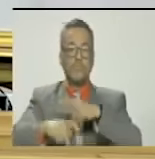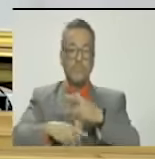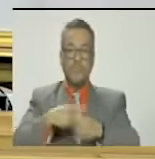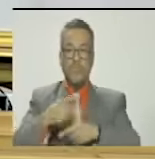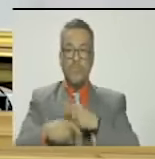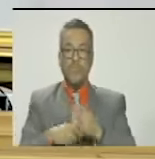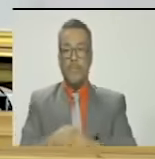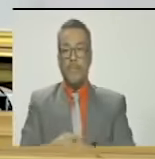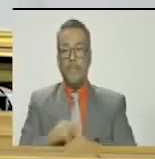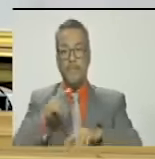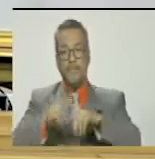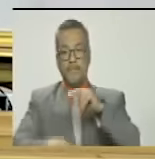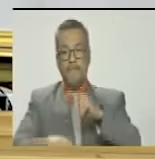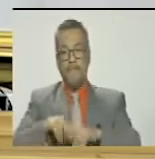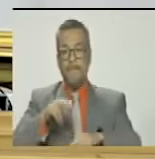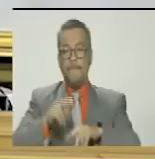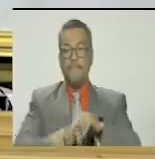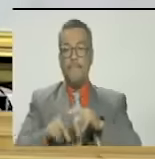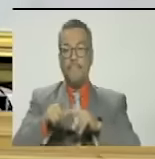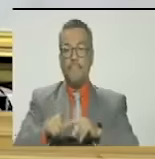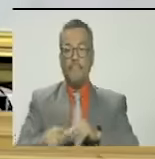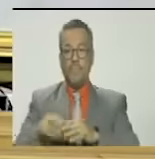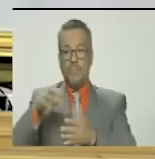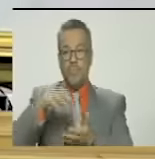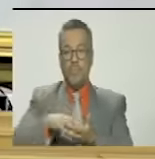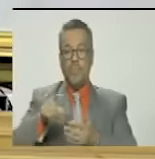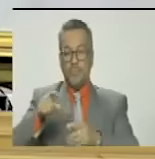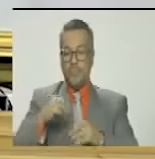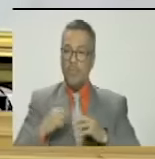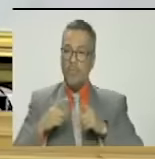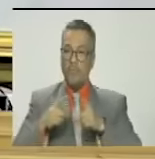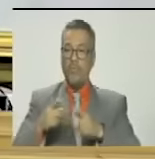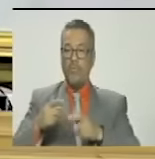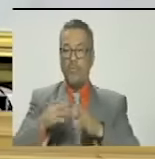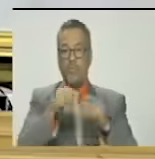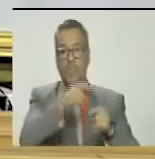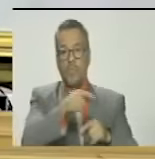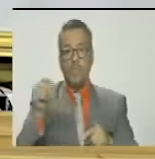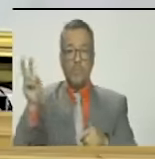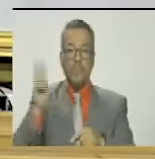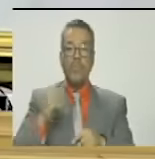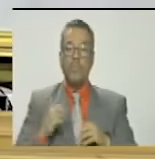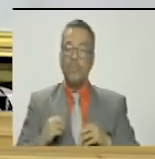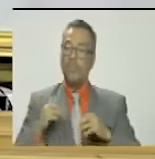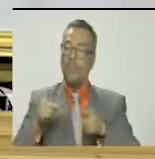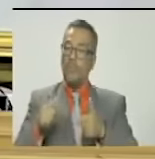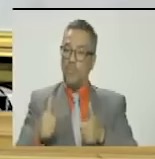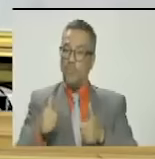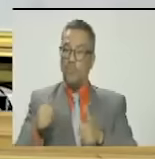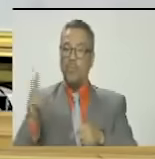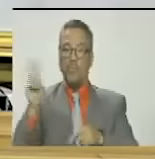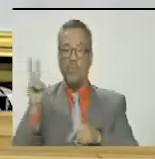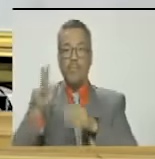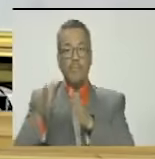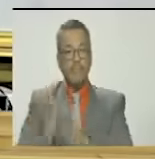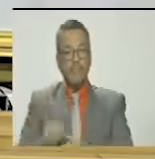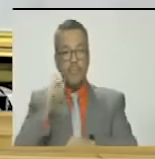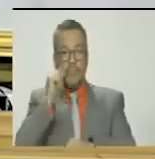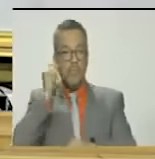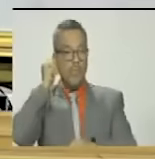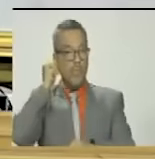proceso de reconstrucción del estado de bienestar que merecen todas las venezolanas y todos los